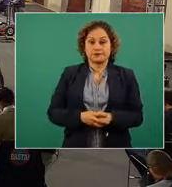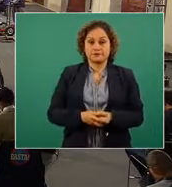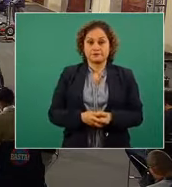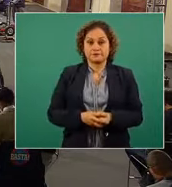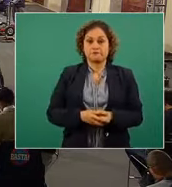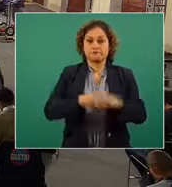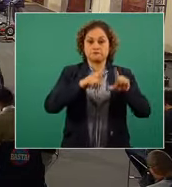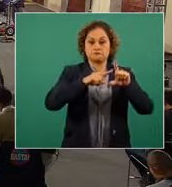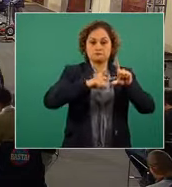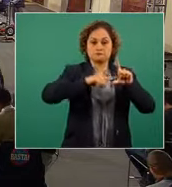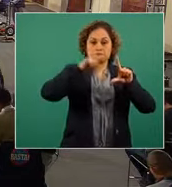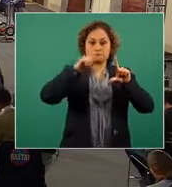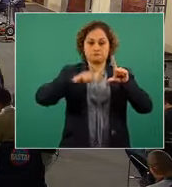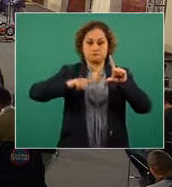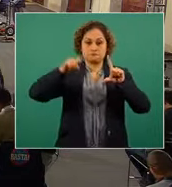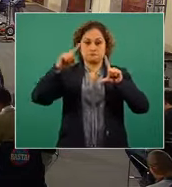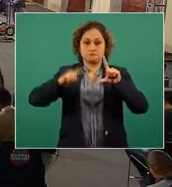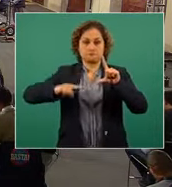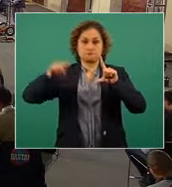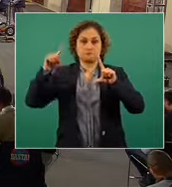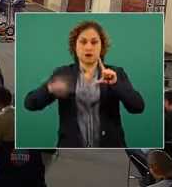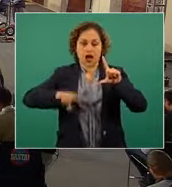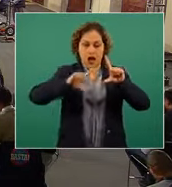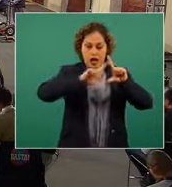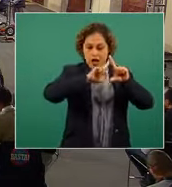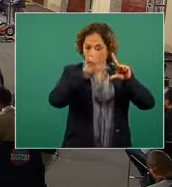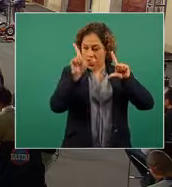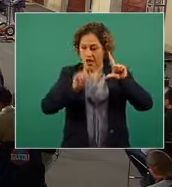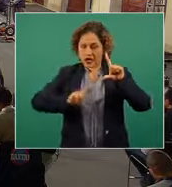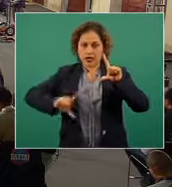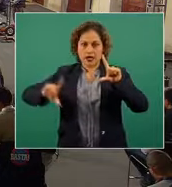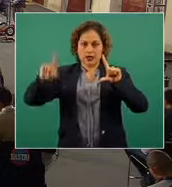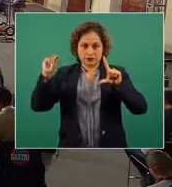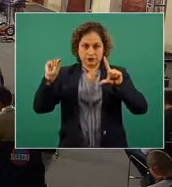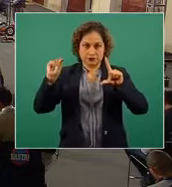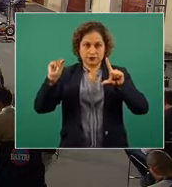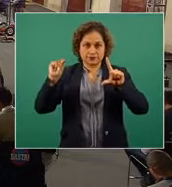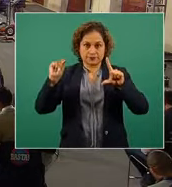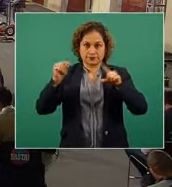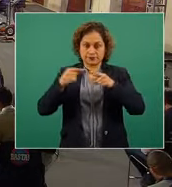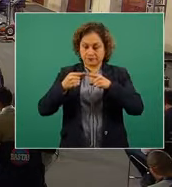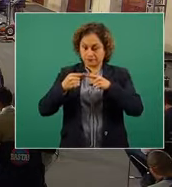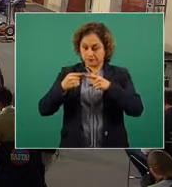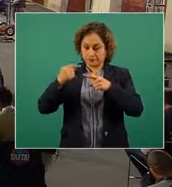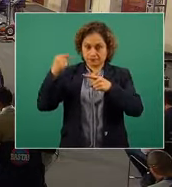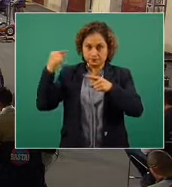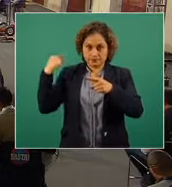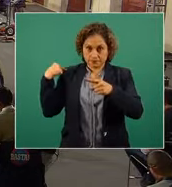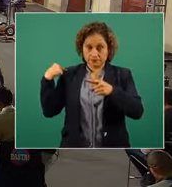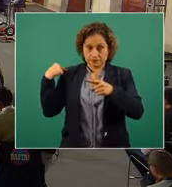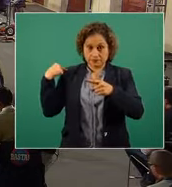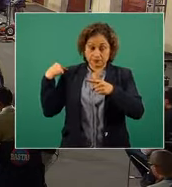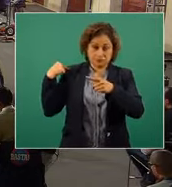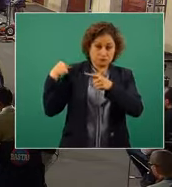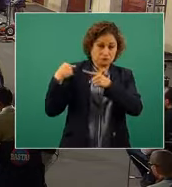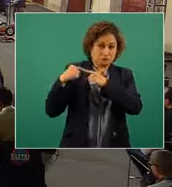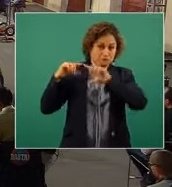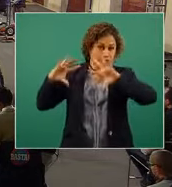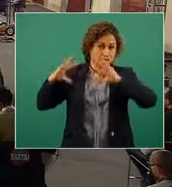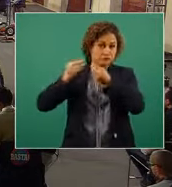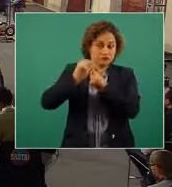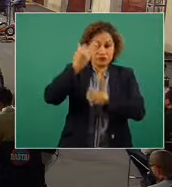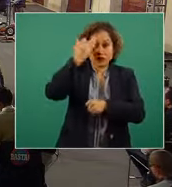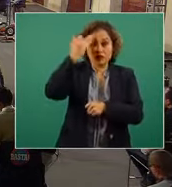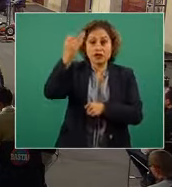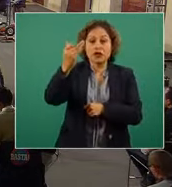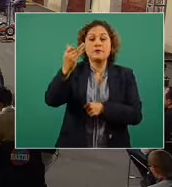curvas epidémicas a nivel nacional y que recorren todo el año, que recorren el año en que la pandemia ha afectado a nuestro país